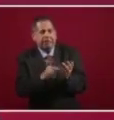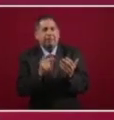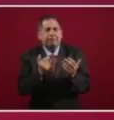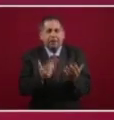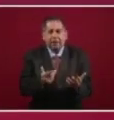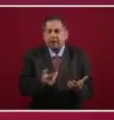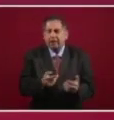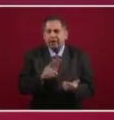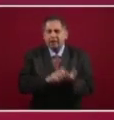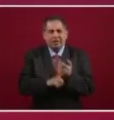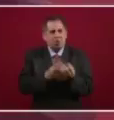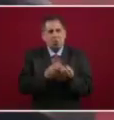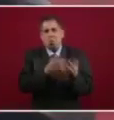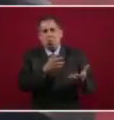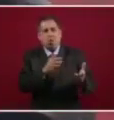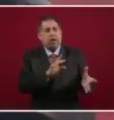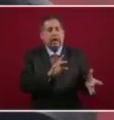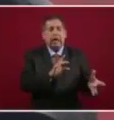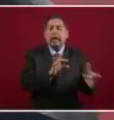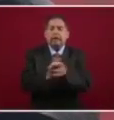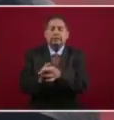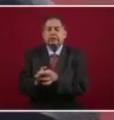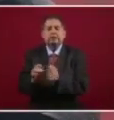que están demasiado vinculados